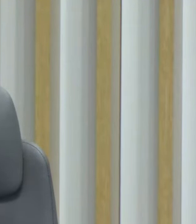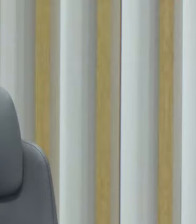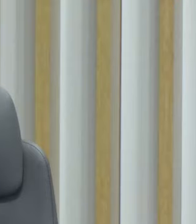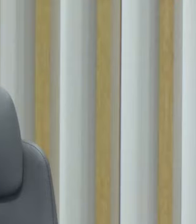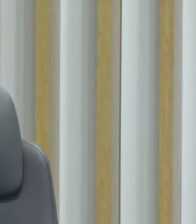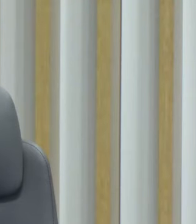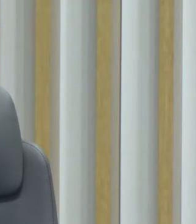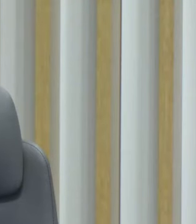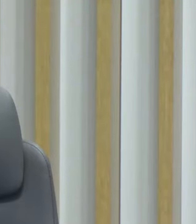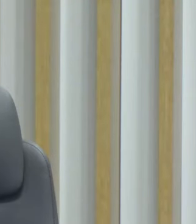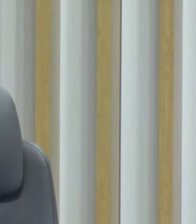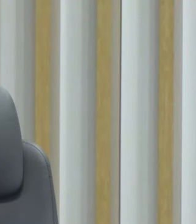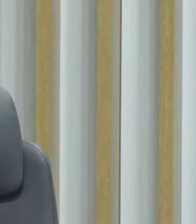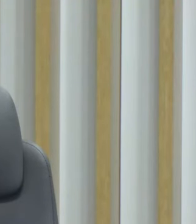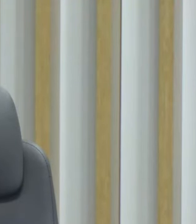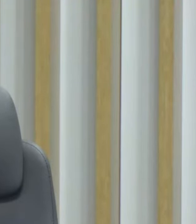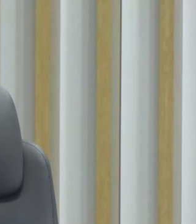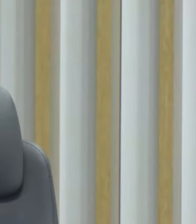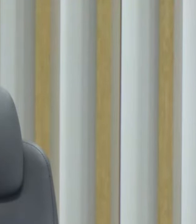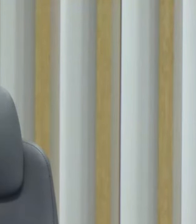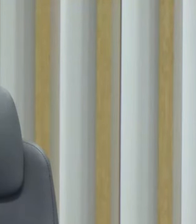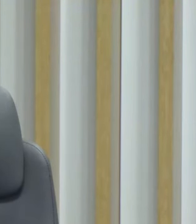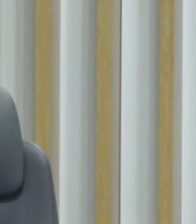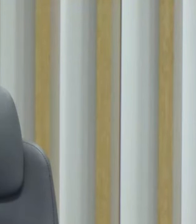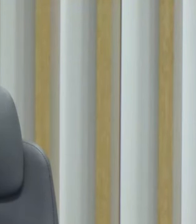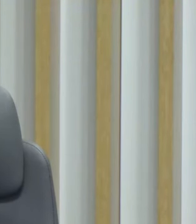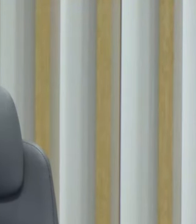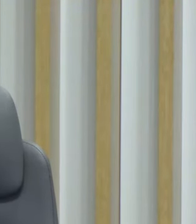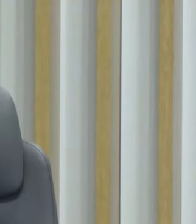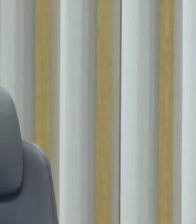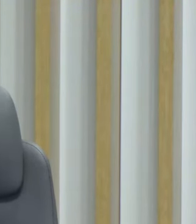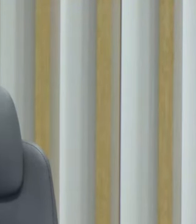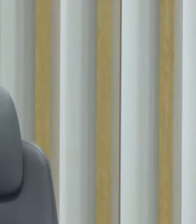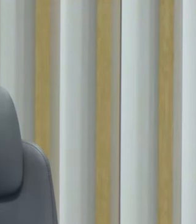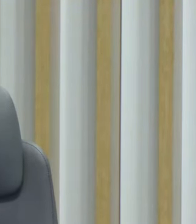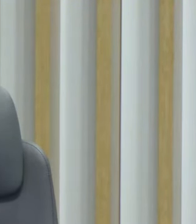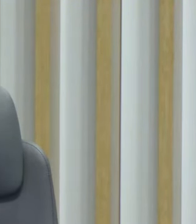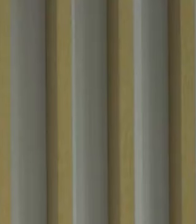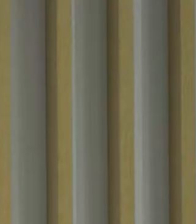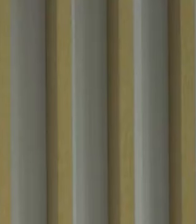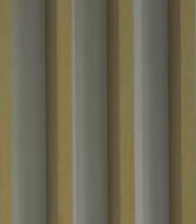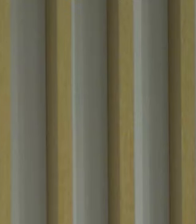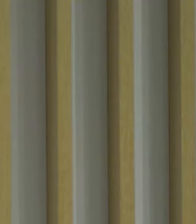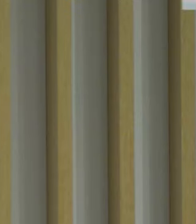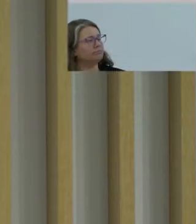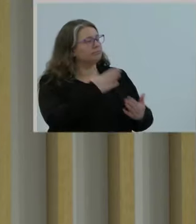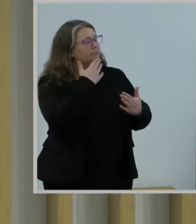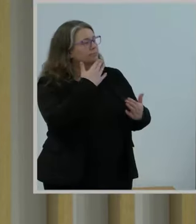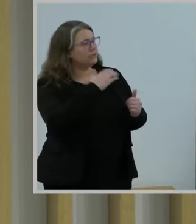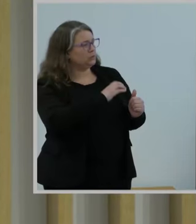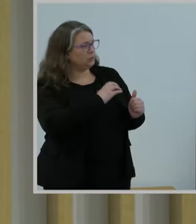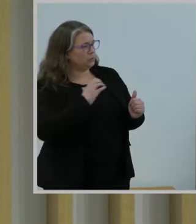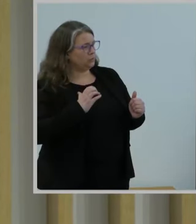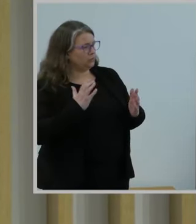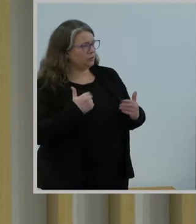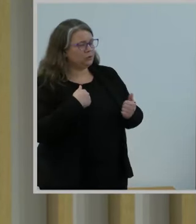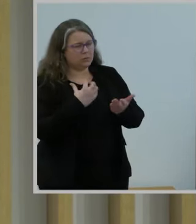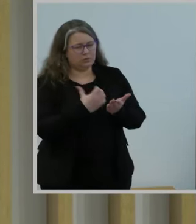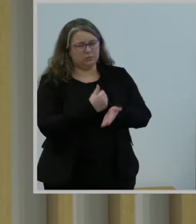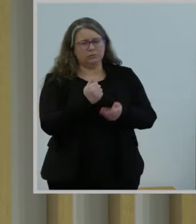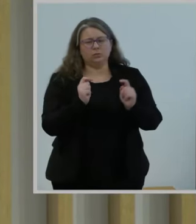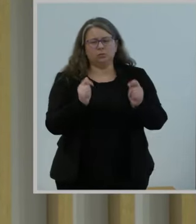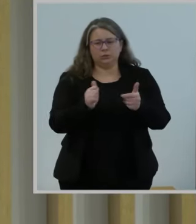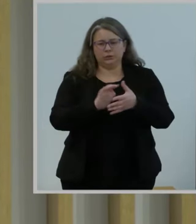much for your good work. Thank you, Commissioners. Let me tell just a quick story. On